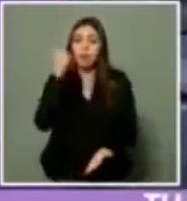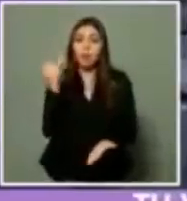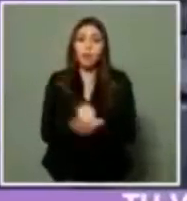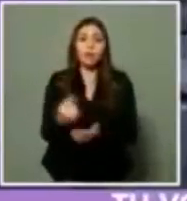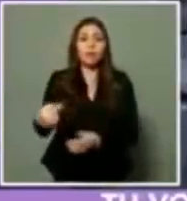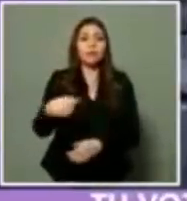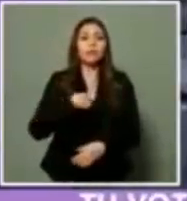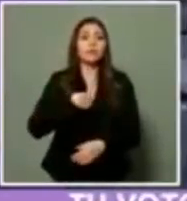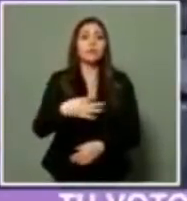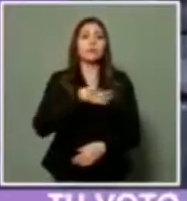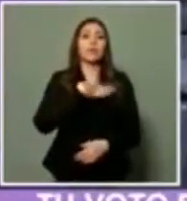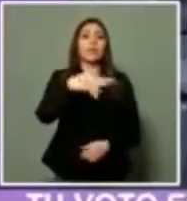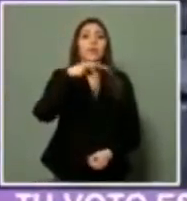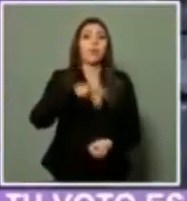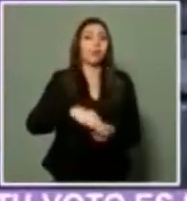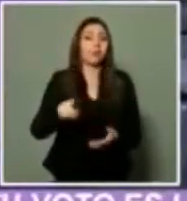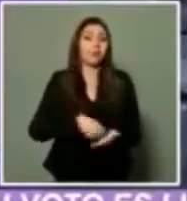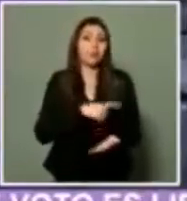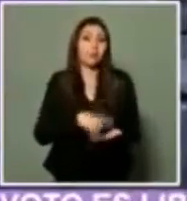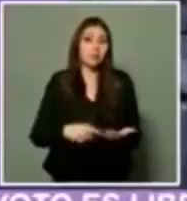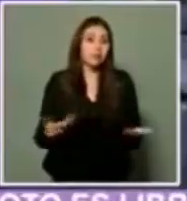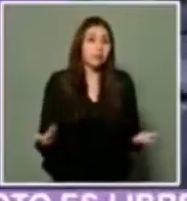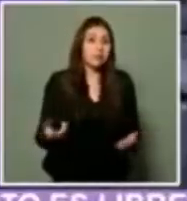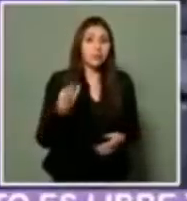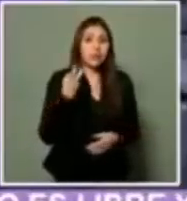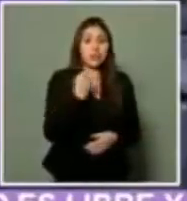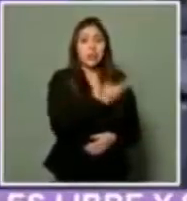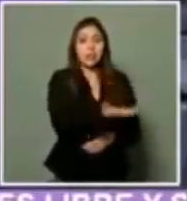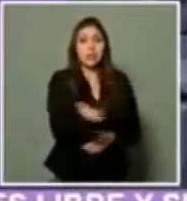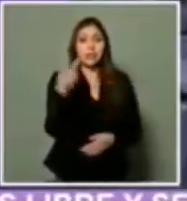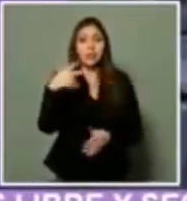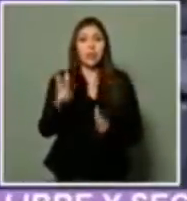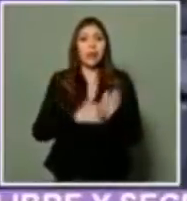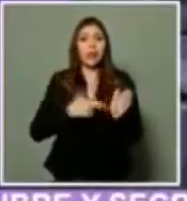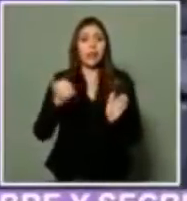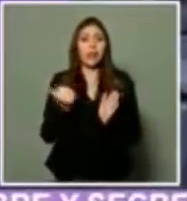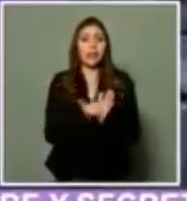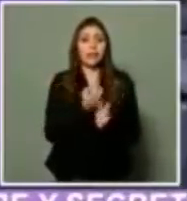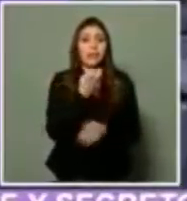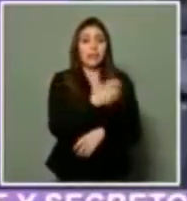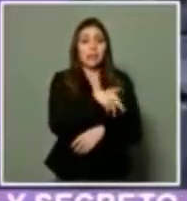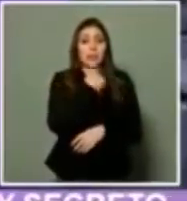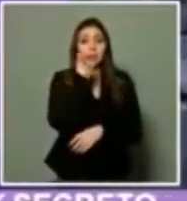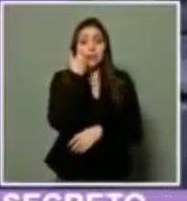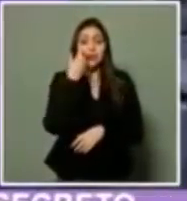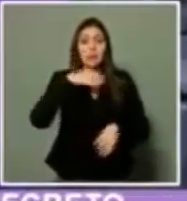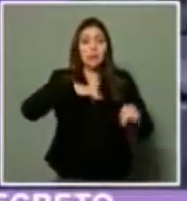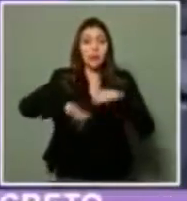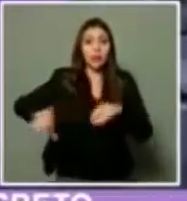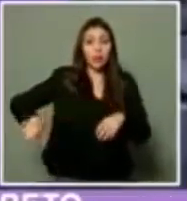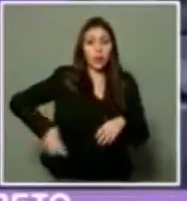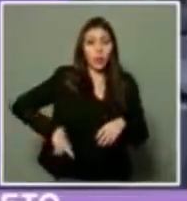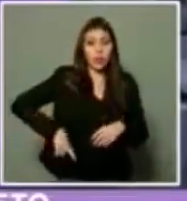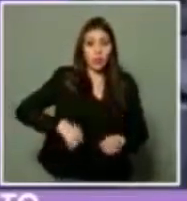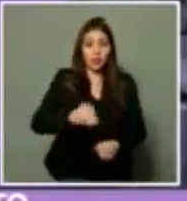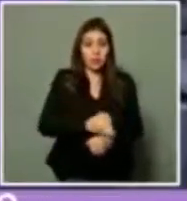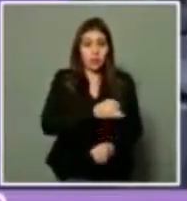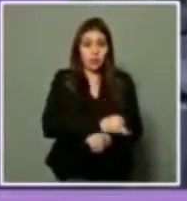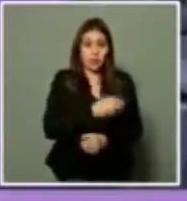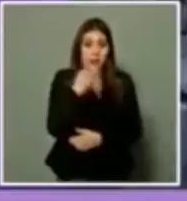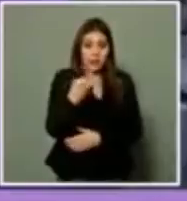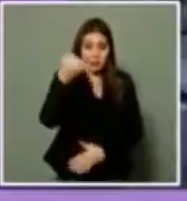forzarlos a votar por ti. ¿Estas son tus credenciales con las que quieres gobernar Iztapalapa? ¿Esta es tu